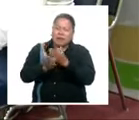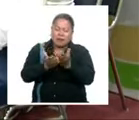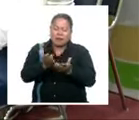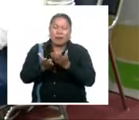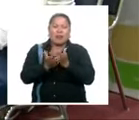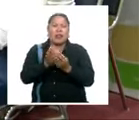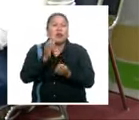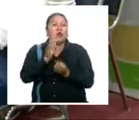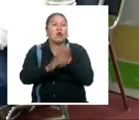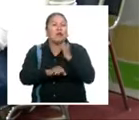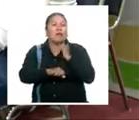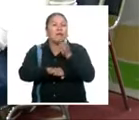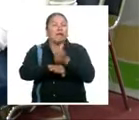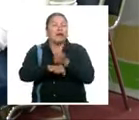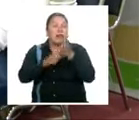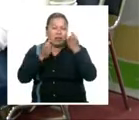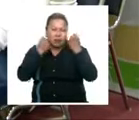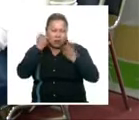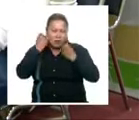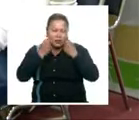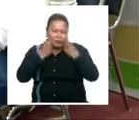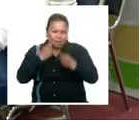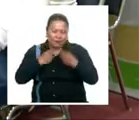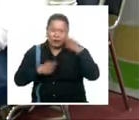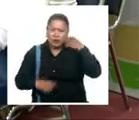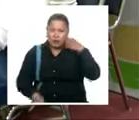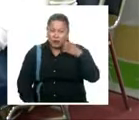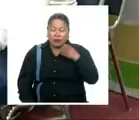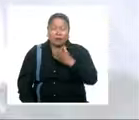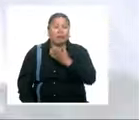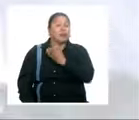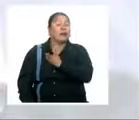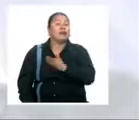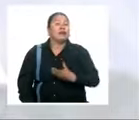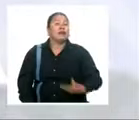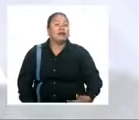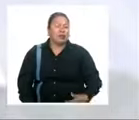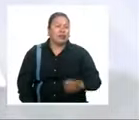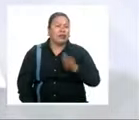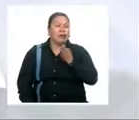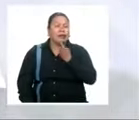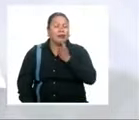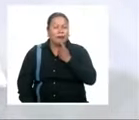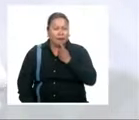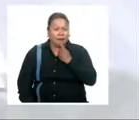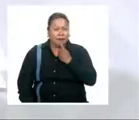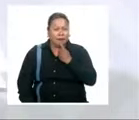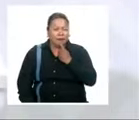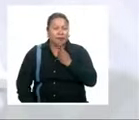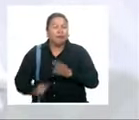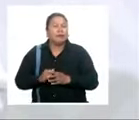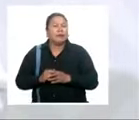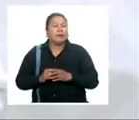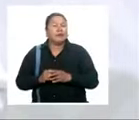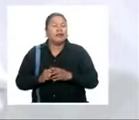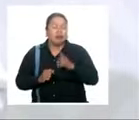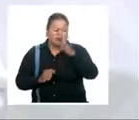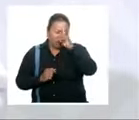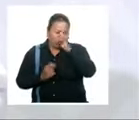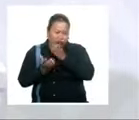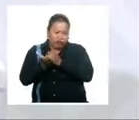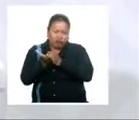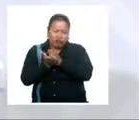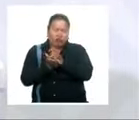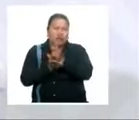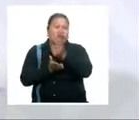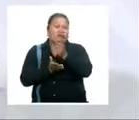marca turística de Oaxaca. El presidente Andrés Manuel López Obrador ha decidido